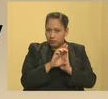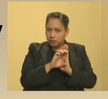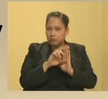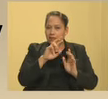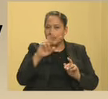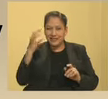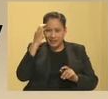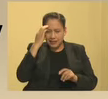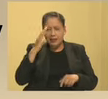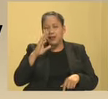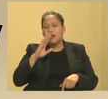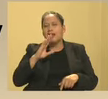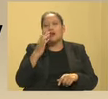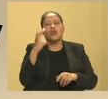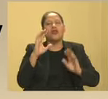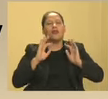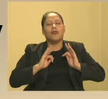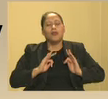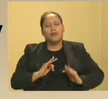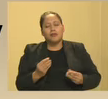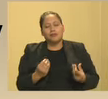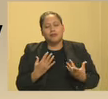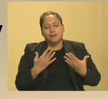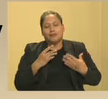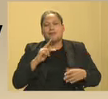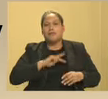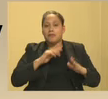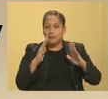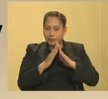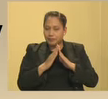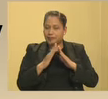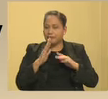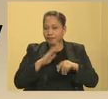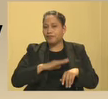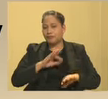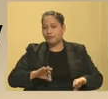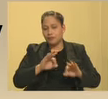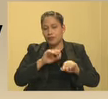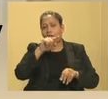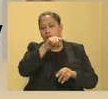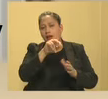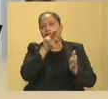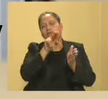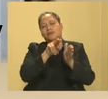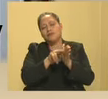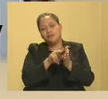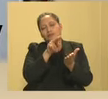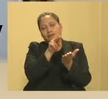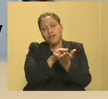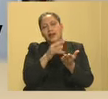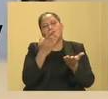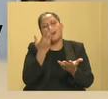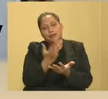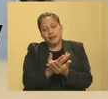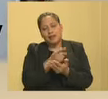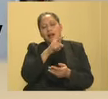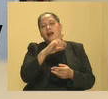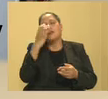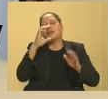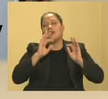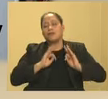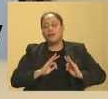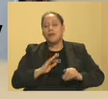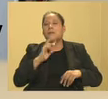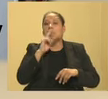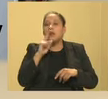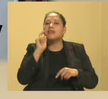lugar más acogedor y confortable de nuestro hogar, ya que ahí descansamos, nos relajamos y qué mejor que huela